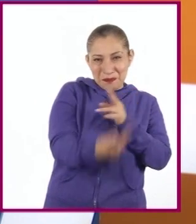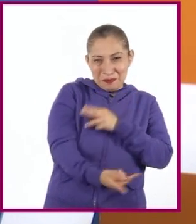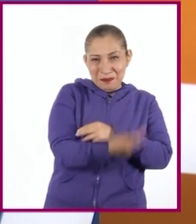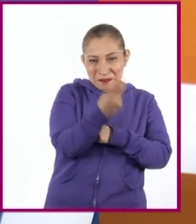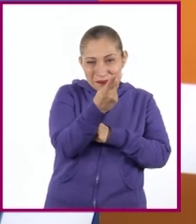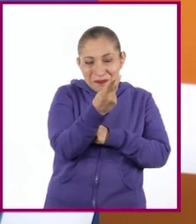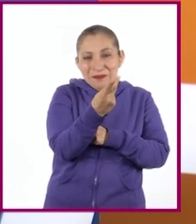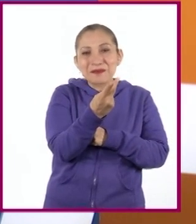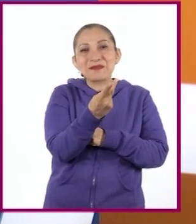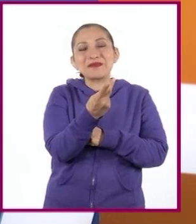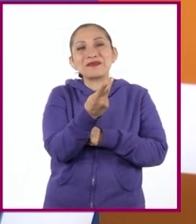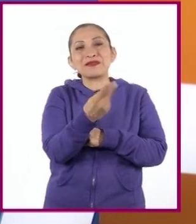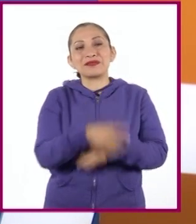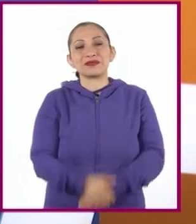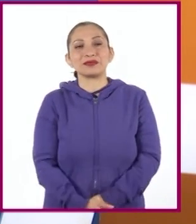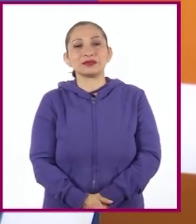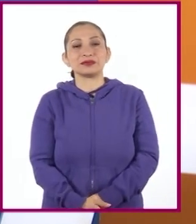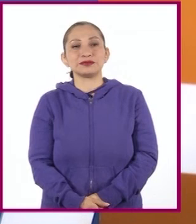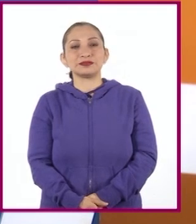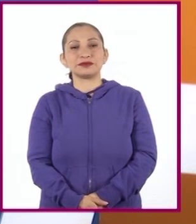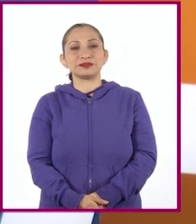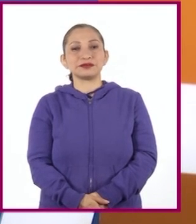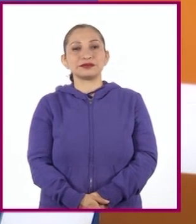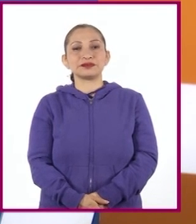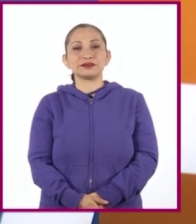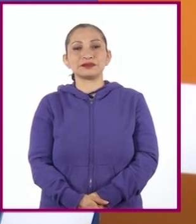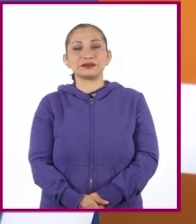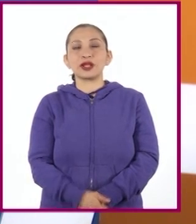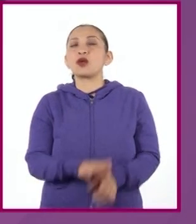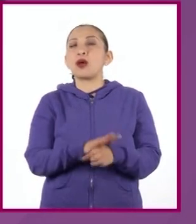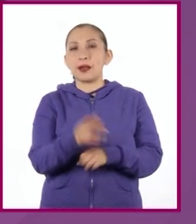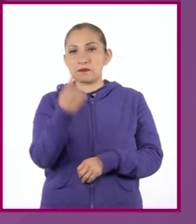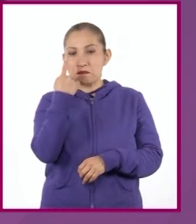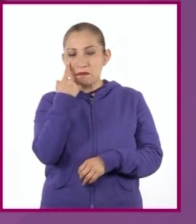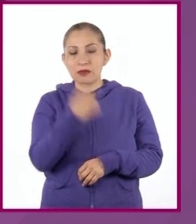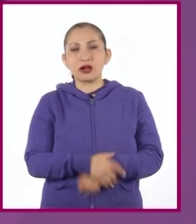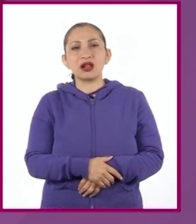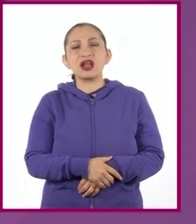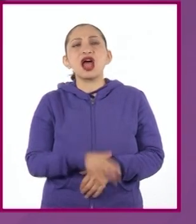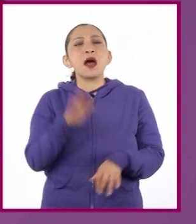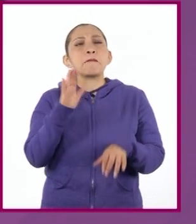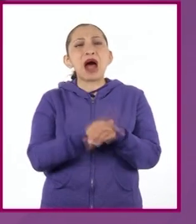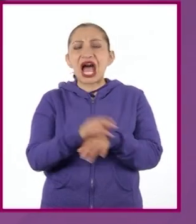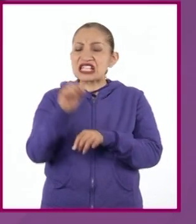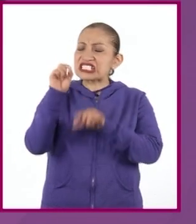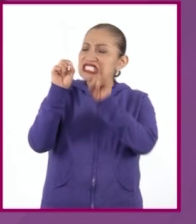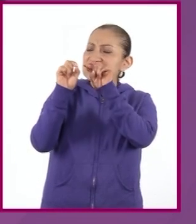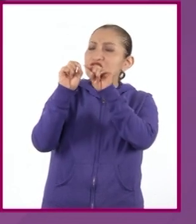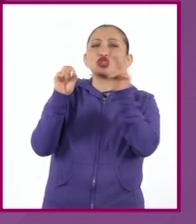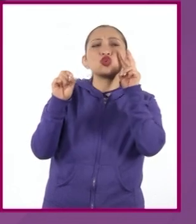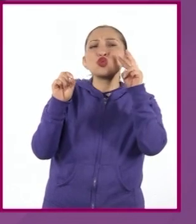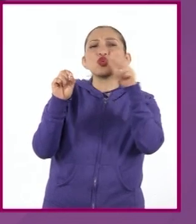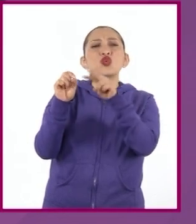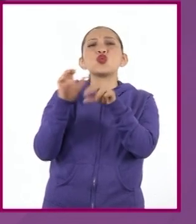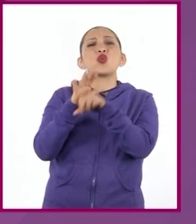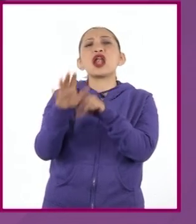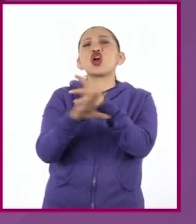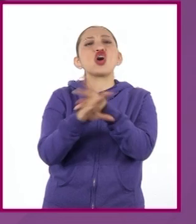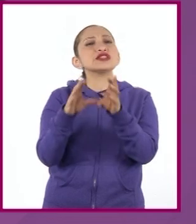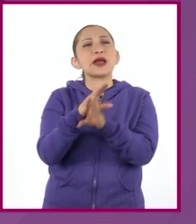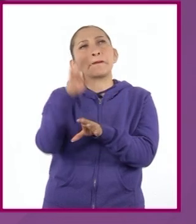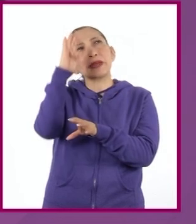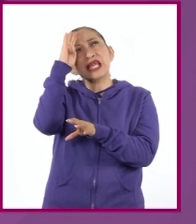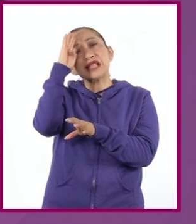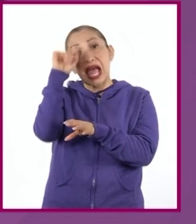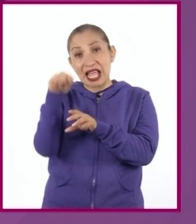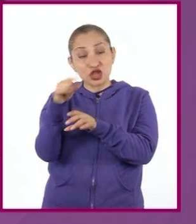que hicimos en un inicio. Estas fueron: ¿qué es lo más pequeño que has visto?